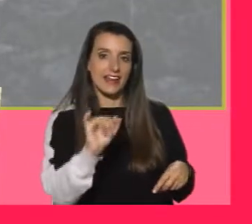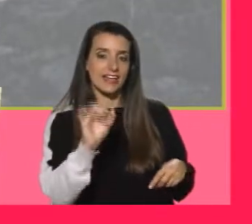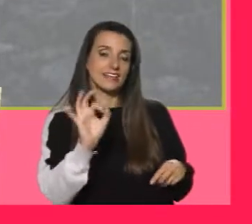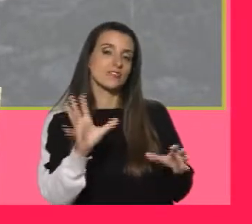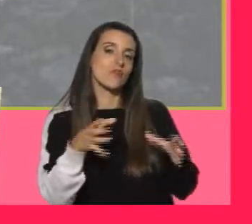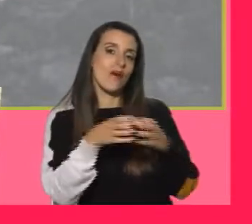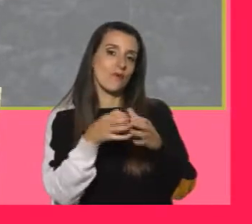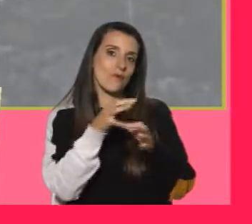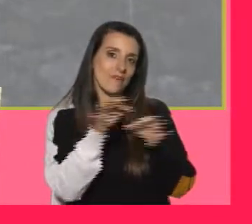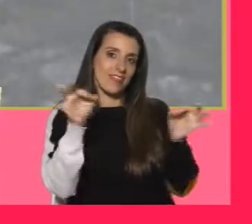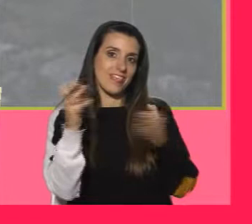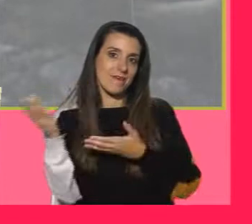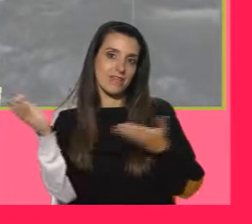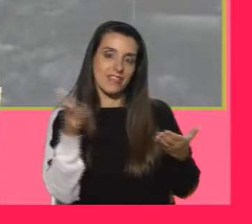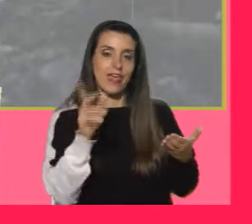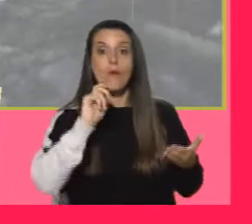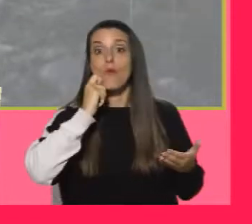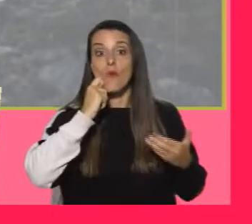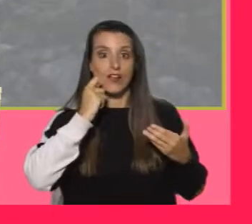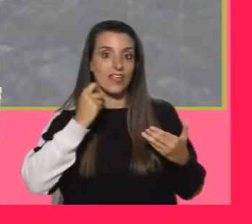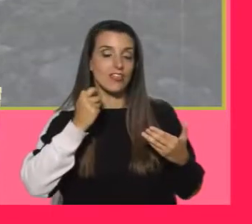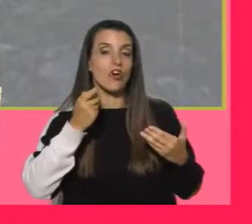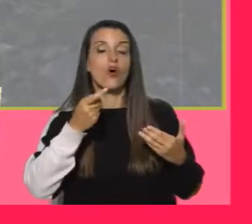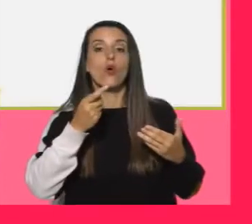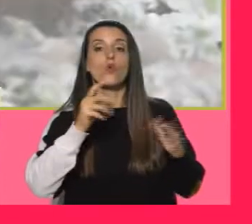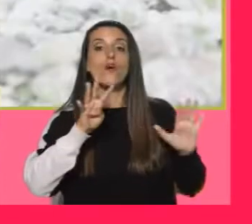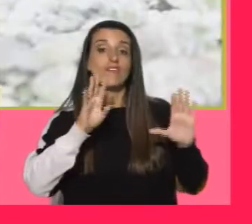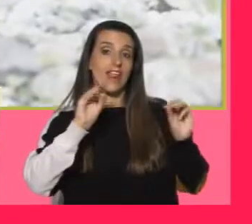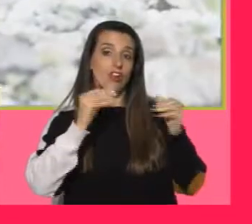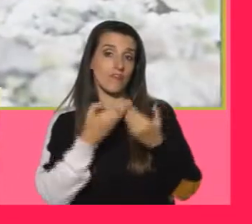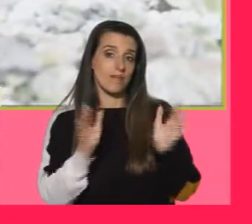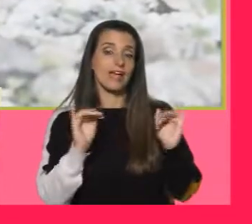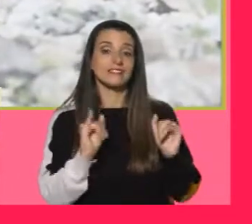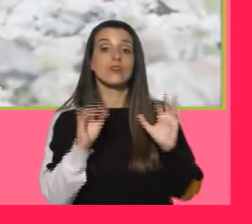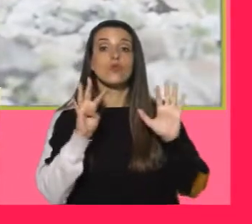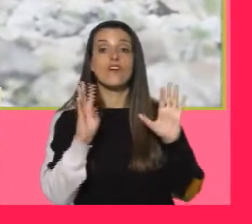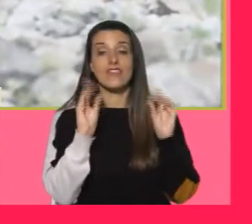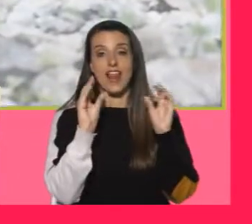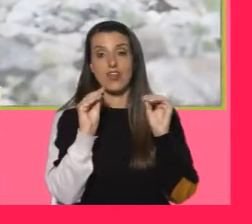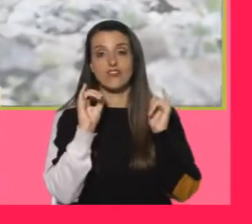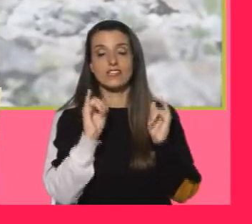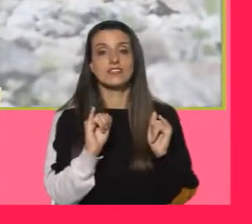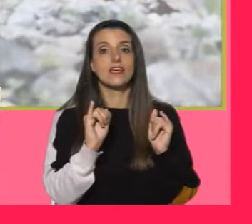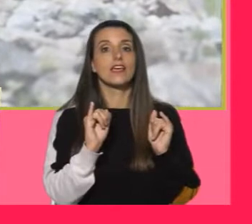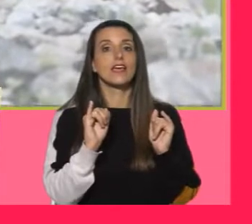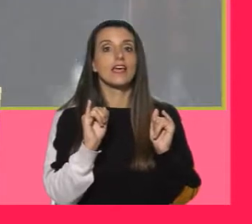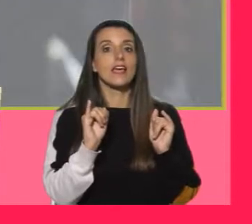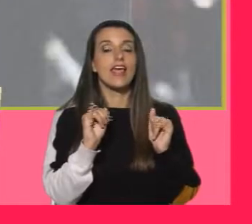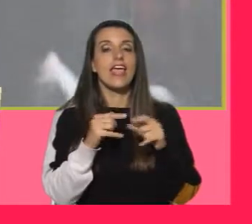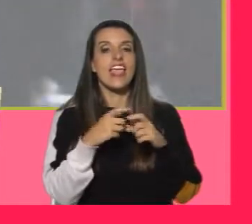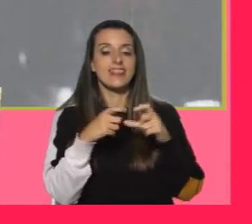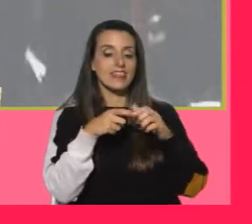va a ser un show maravilloso a partir de las 21 horas